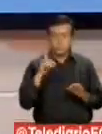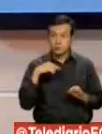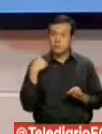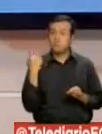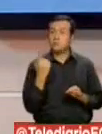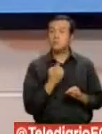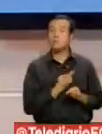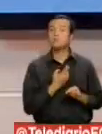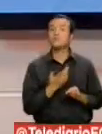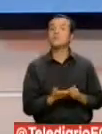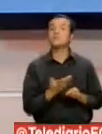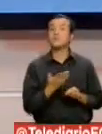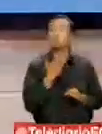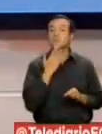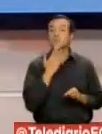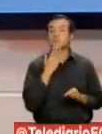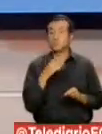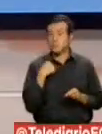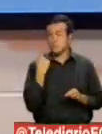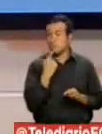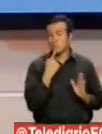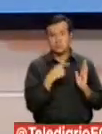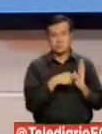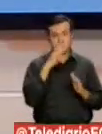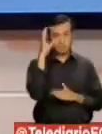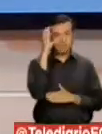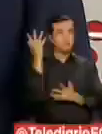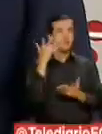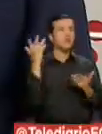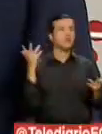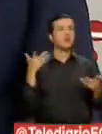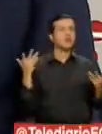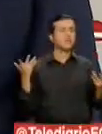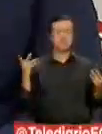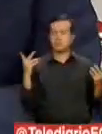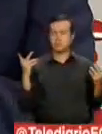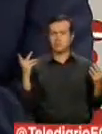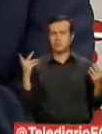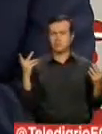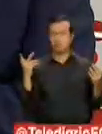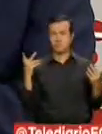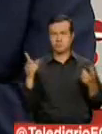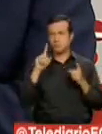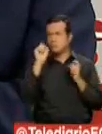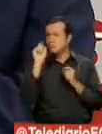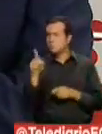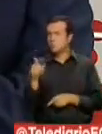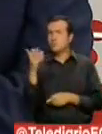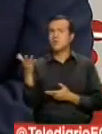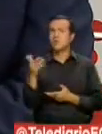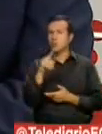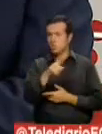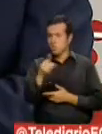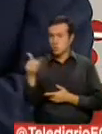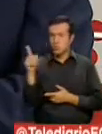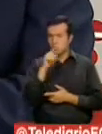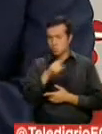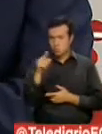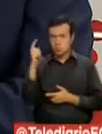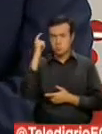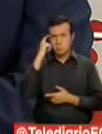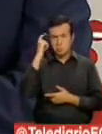nosotros tomamos el ejemplo colombiano. ¿Pero dónde? Lo que le quiero preguntar es, ¿ustedes